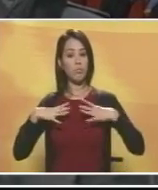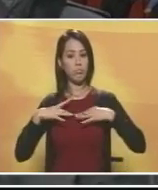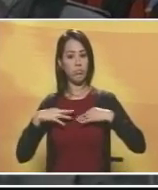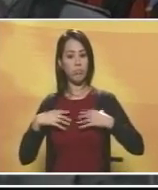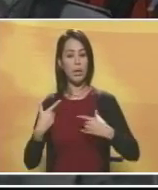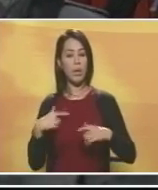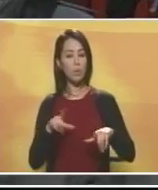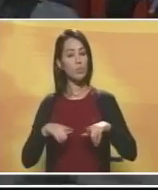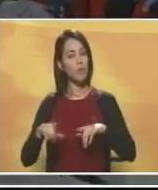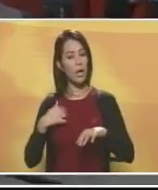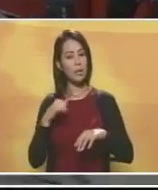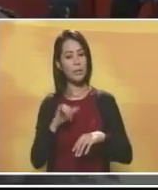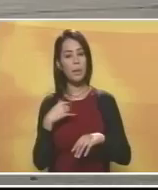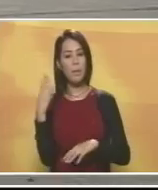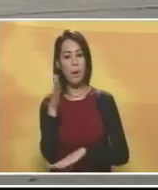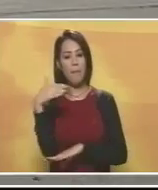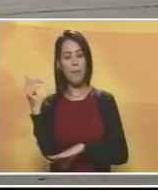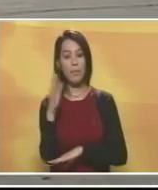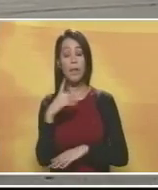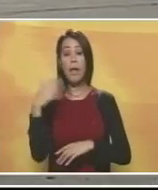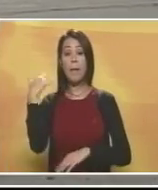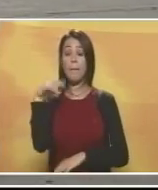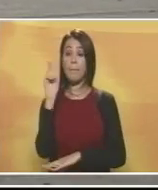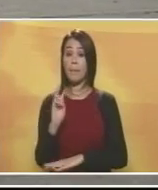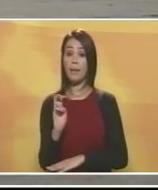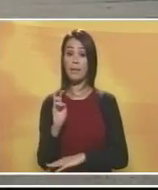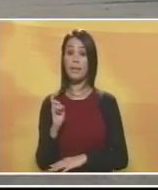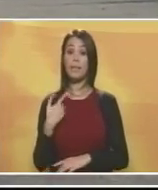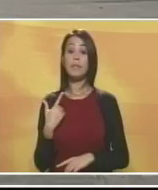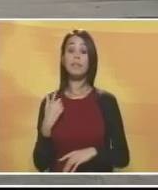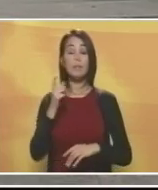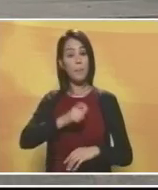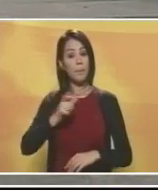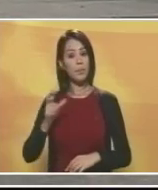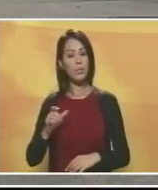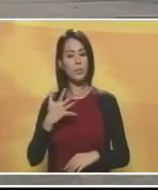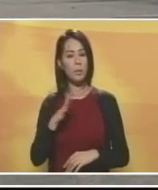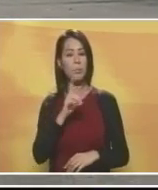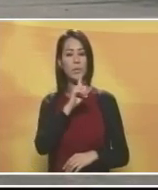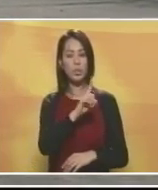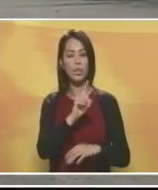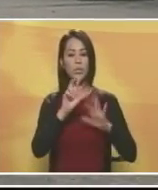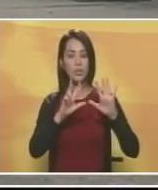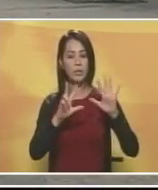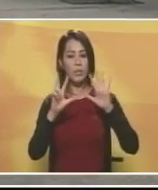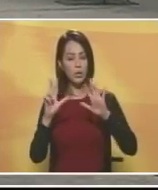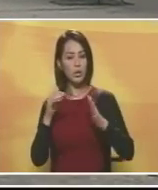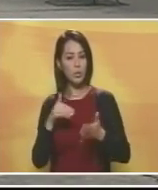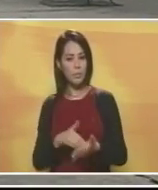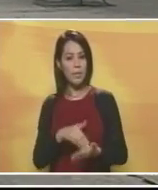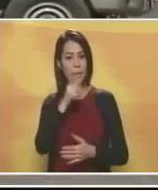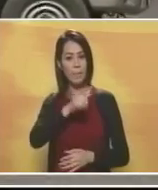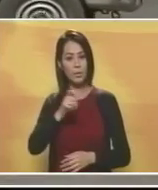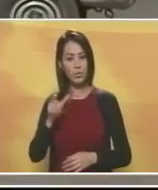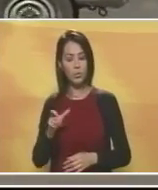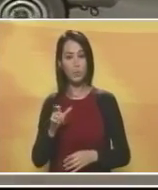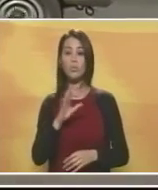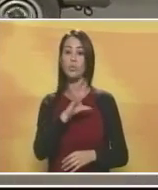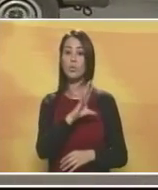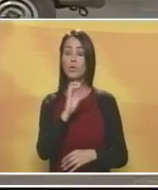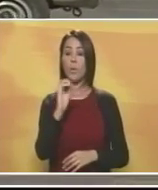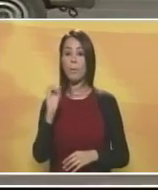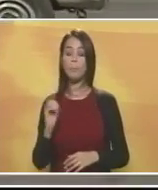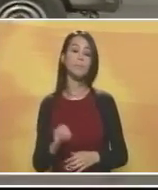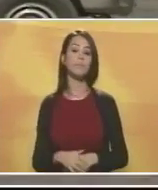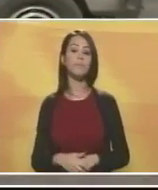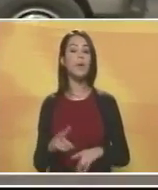este terminal desde el pasado viernes y hasta la fecha, donde se han movilizado al menos 188.000 personas en 5.000 viajes